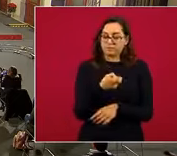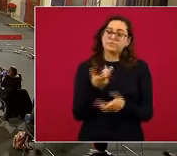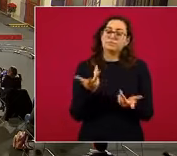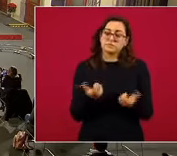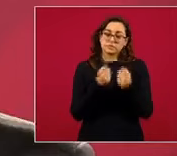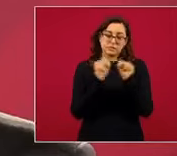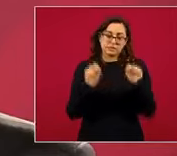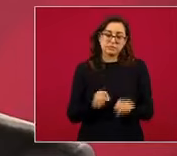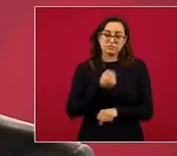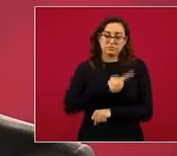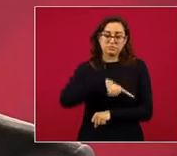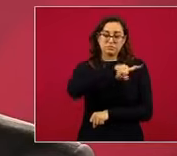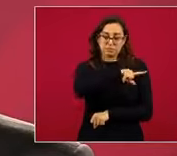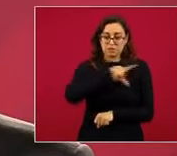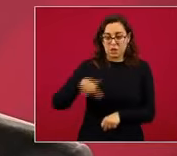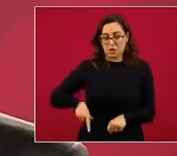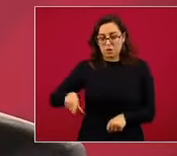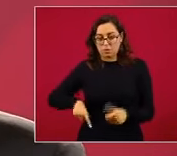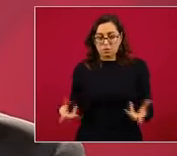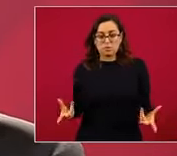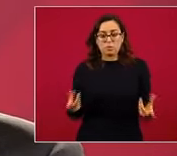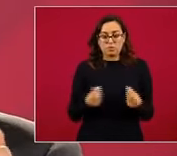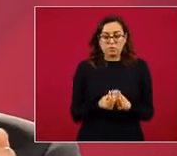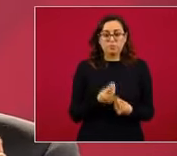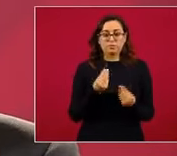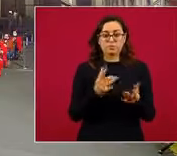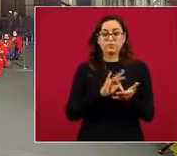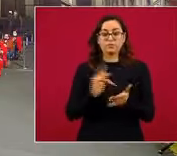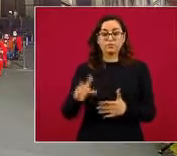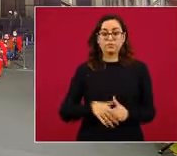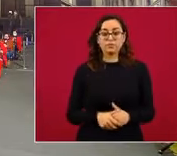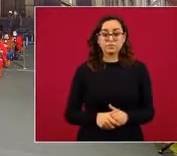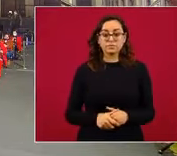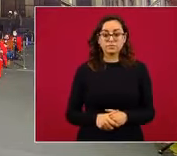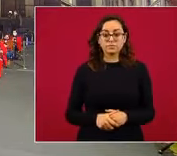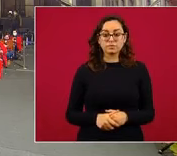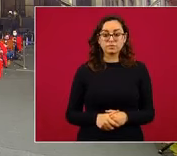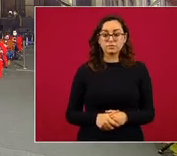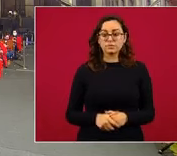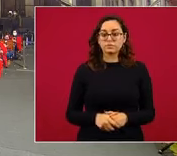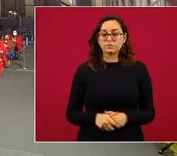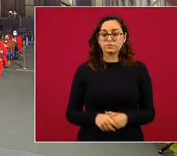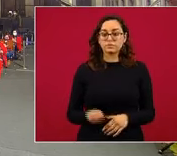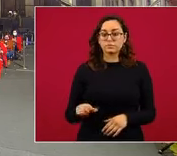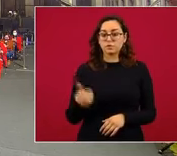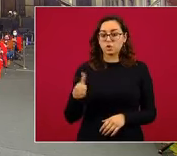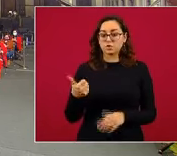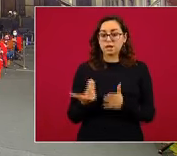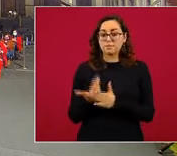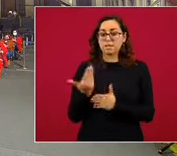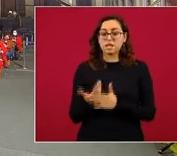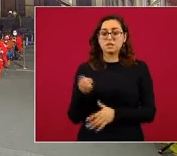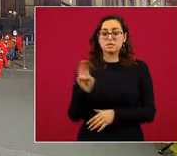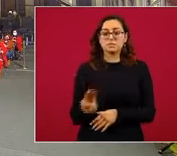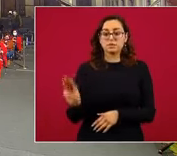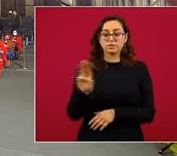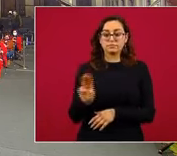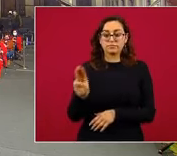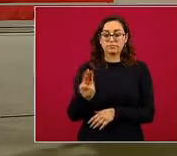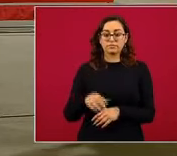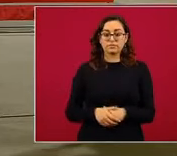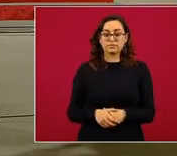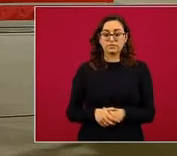y en general el gobierno tiene sus instrumentos. Muchas gracias. El consejo va a ser a las 11 de la mañana, el miércoles. Aquí va a